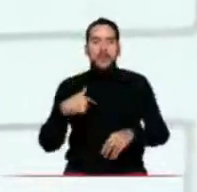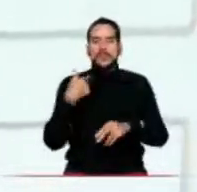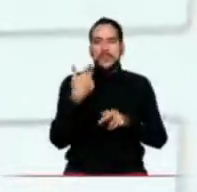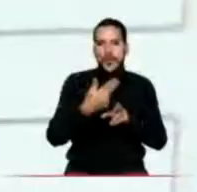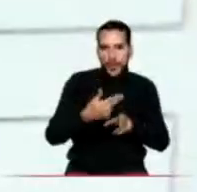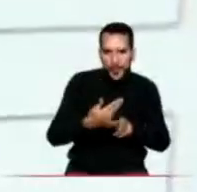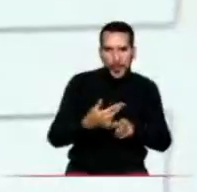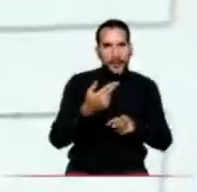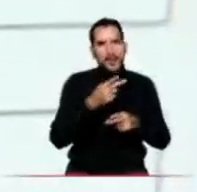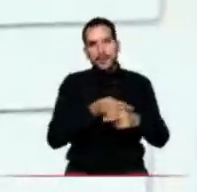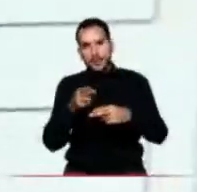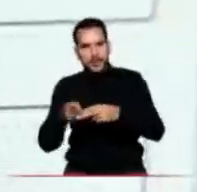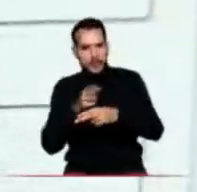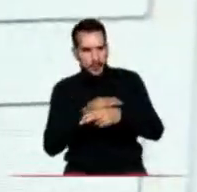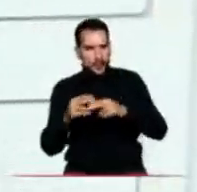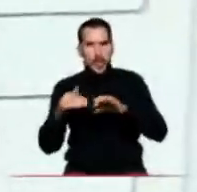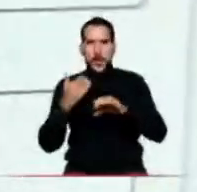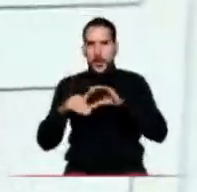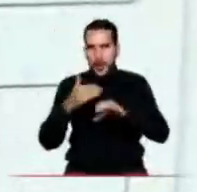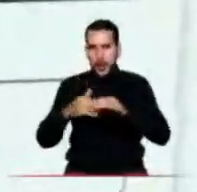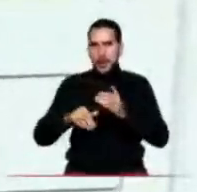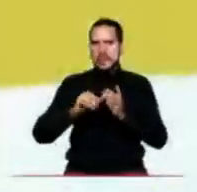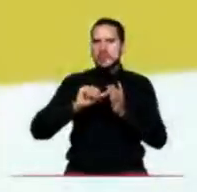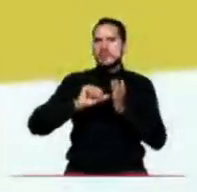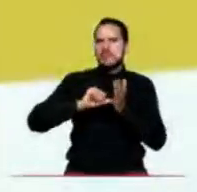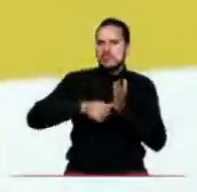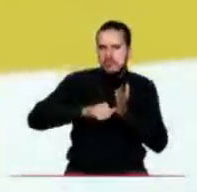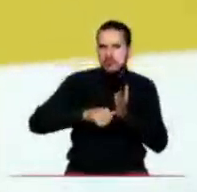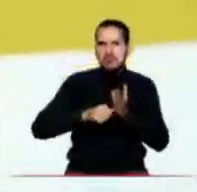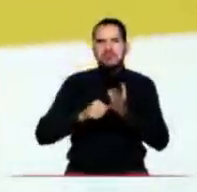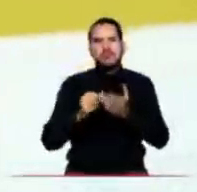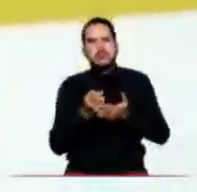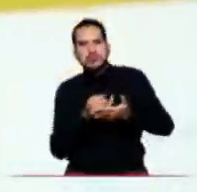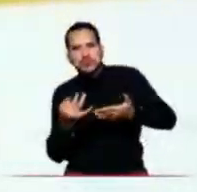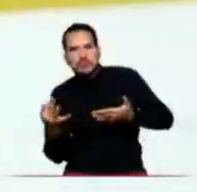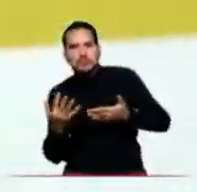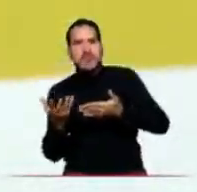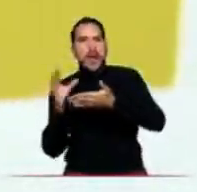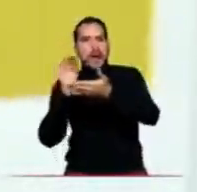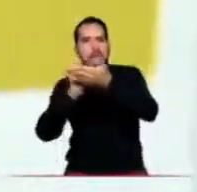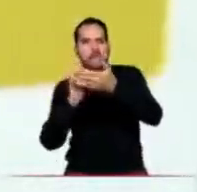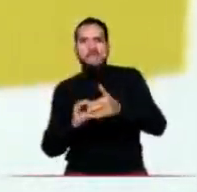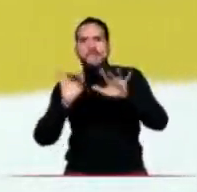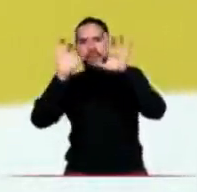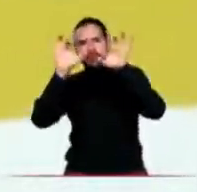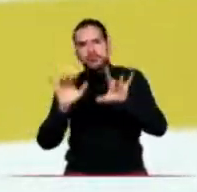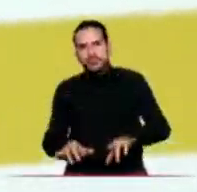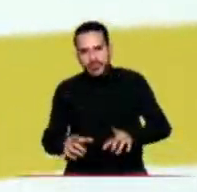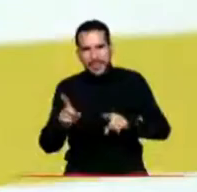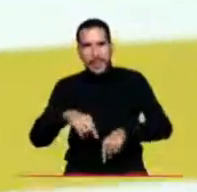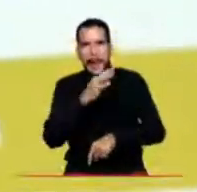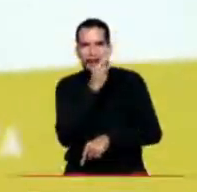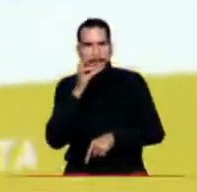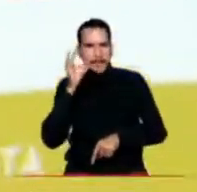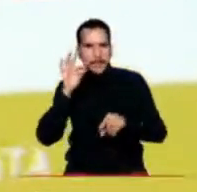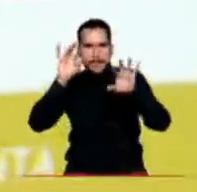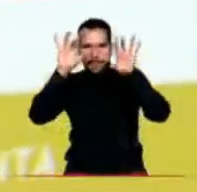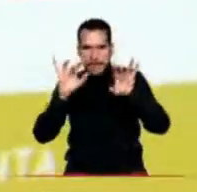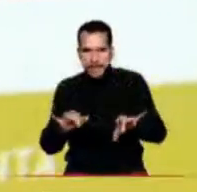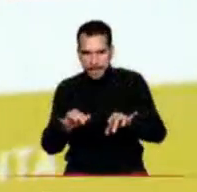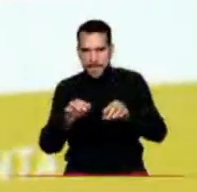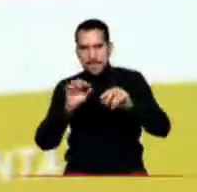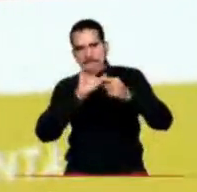correo electrónico, tipo de documento y el número, así como una contraseña segura que debe reconfirmar digitándola de